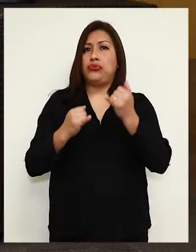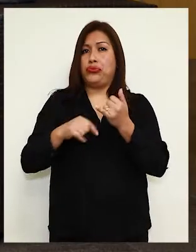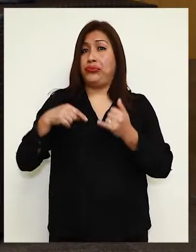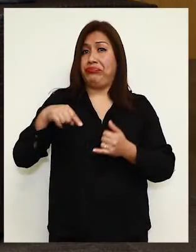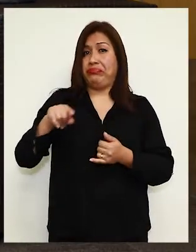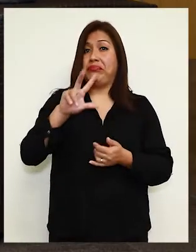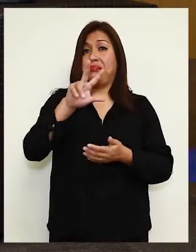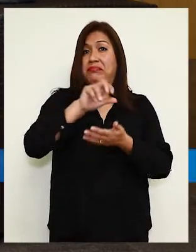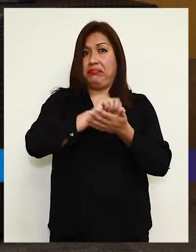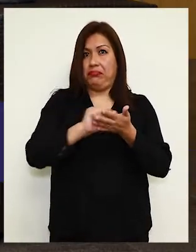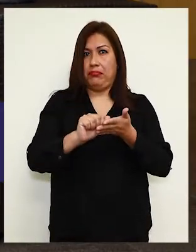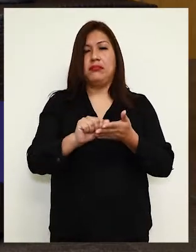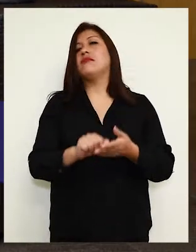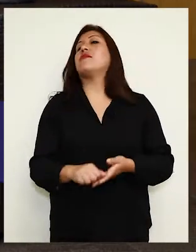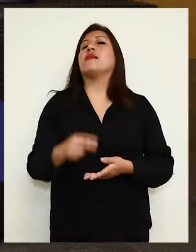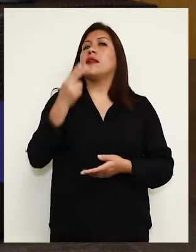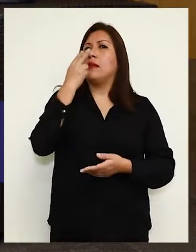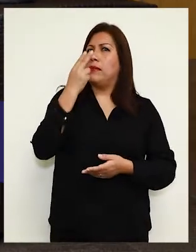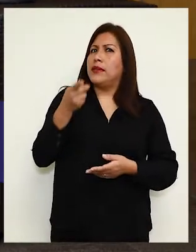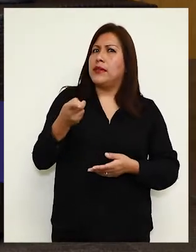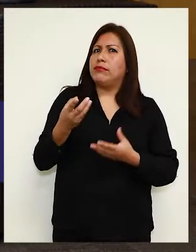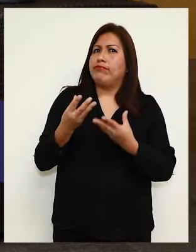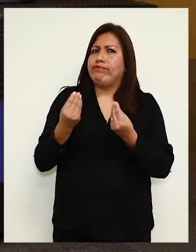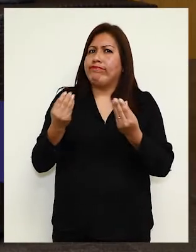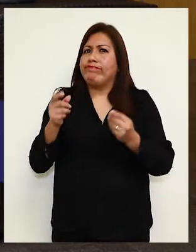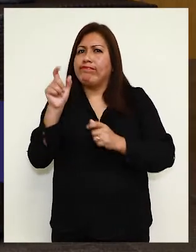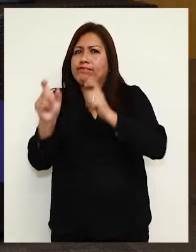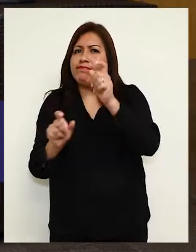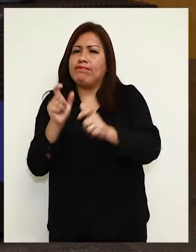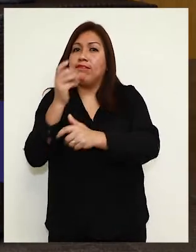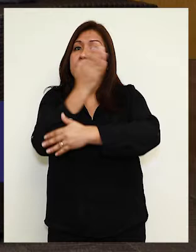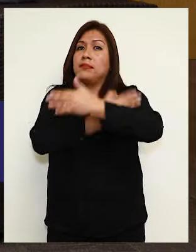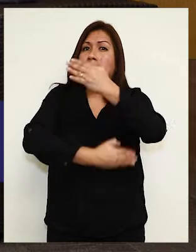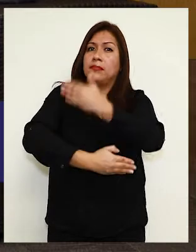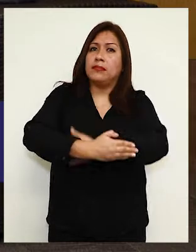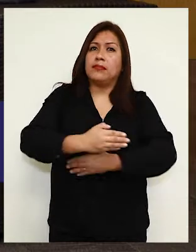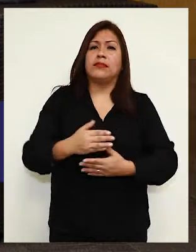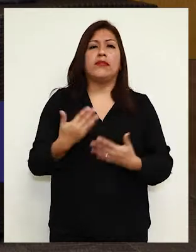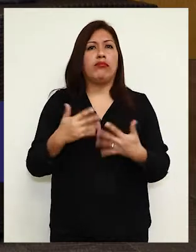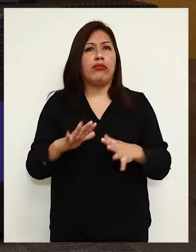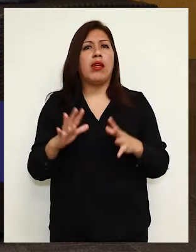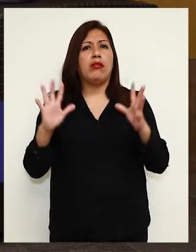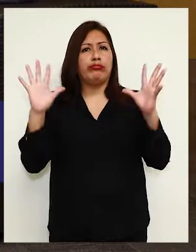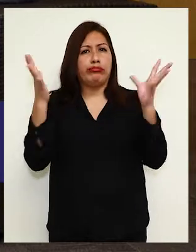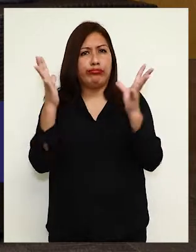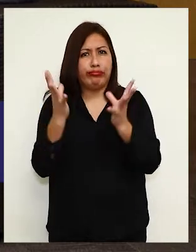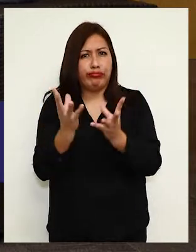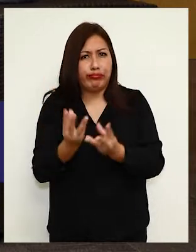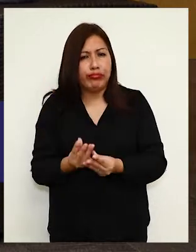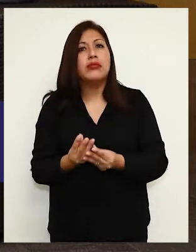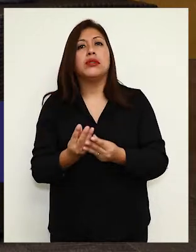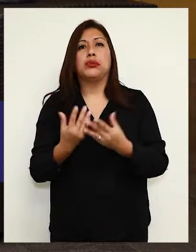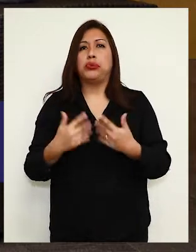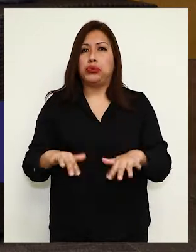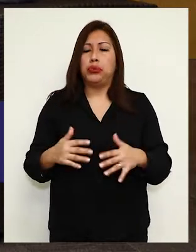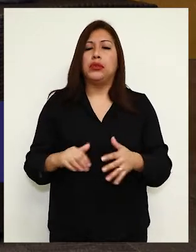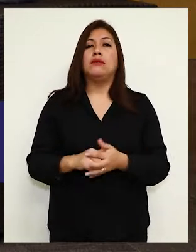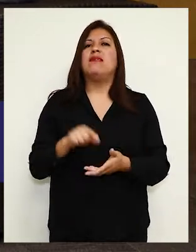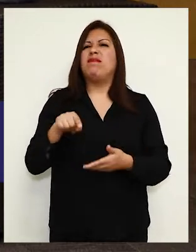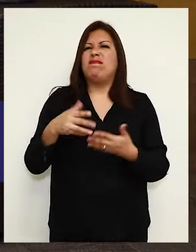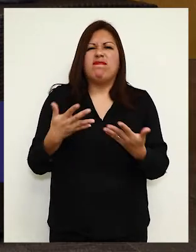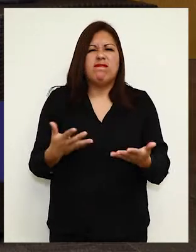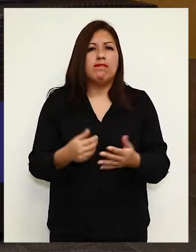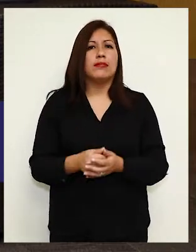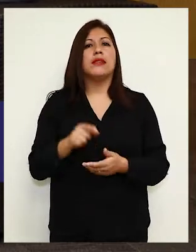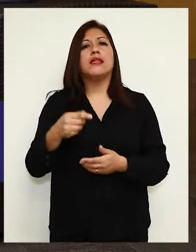En los últimos 13 meses, la invisibilidad de las personas con discapacidad ha disminuido significativamente.